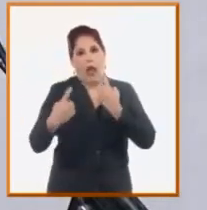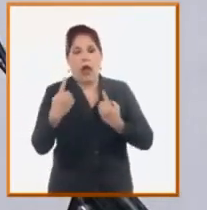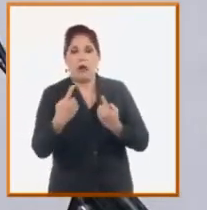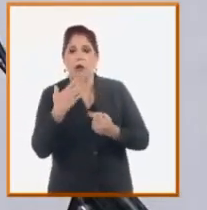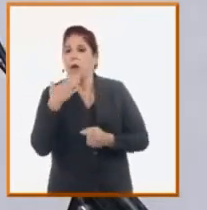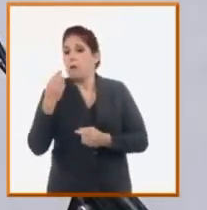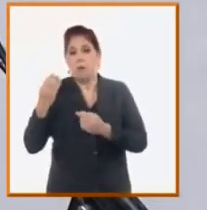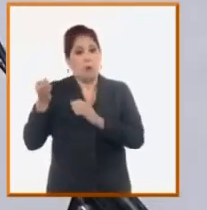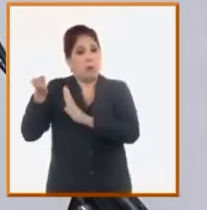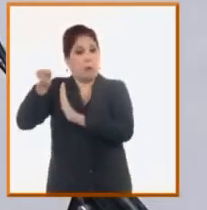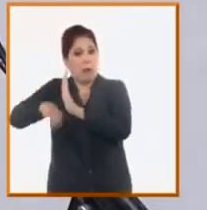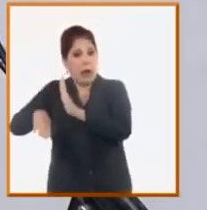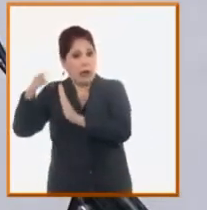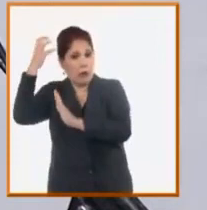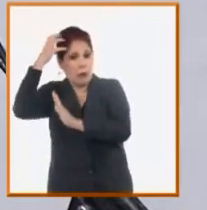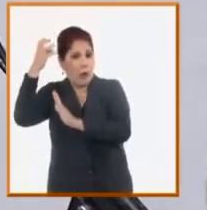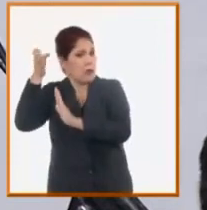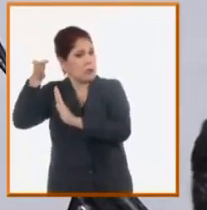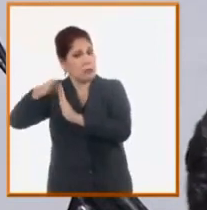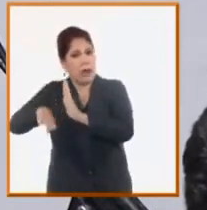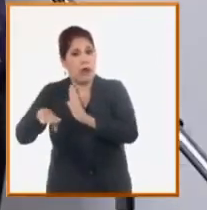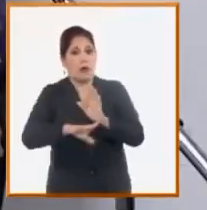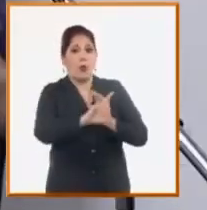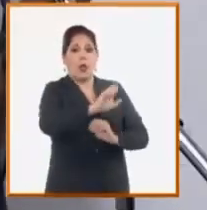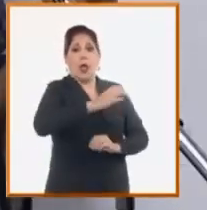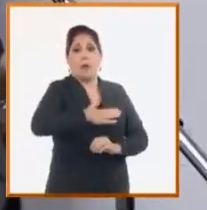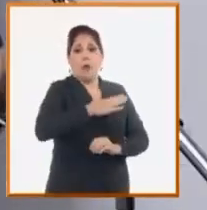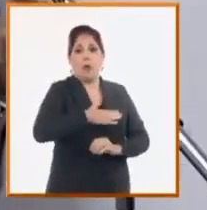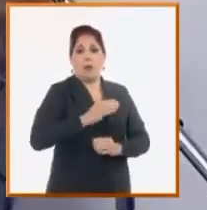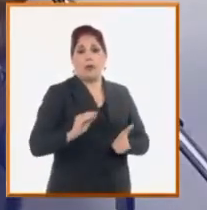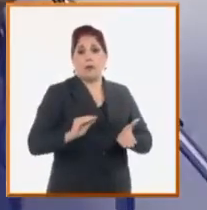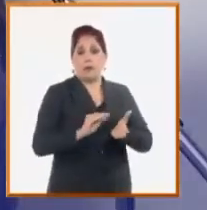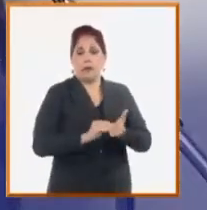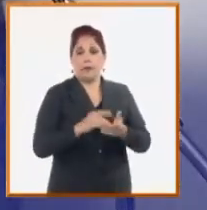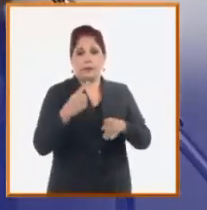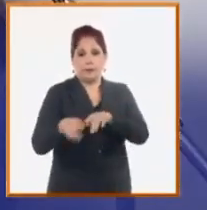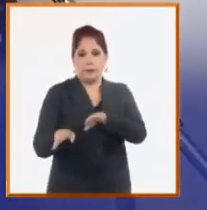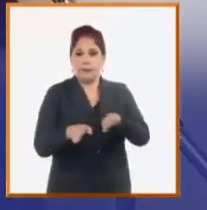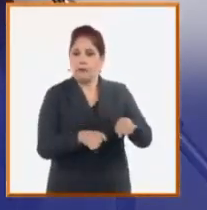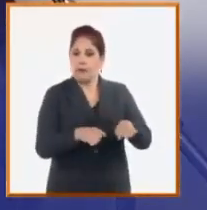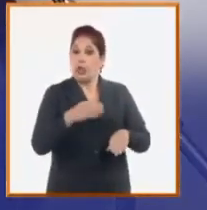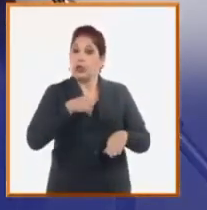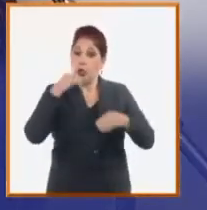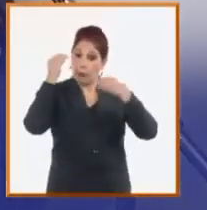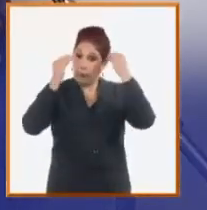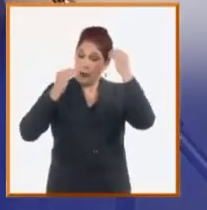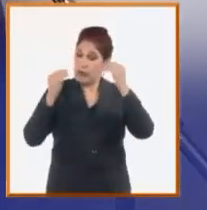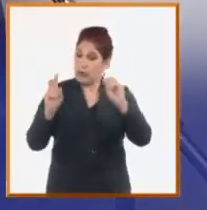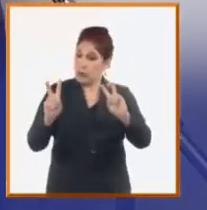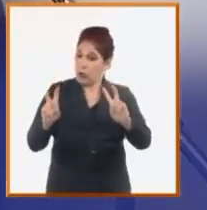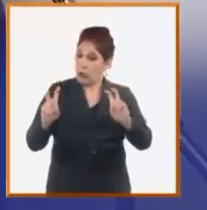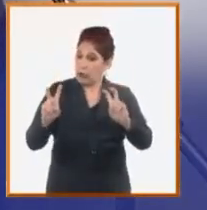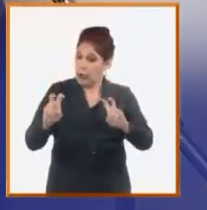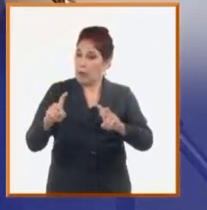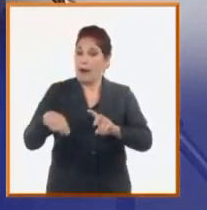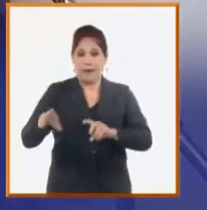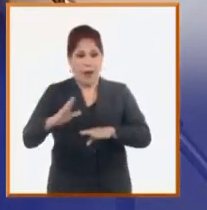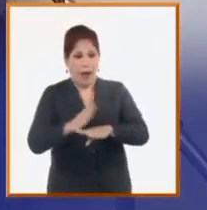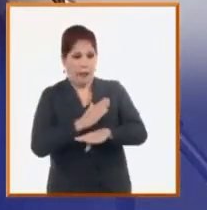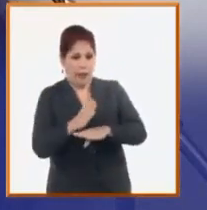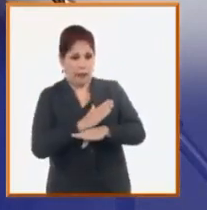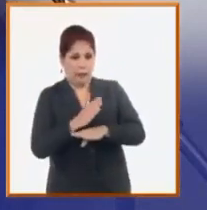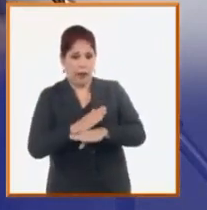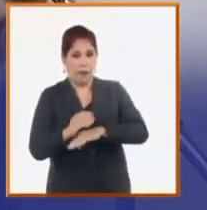mejor forma de ingreso para su familia. Considero que hay un tema que adelantaba